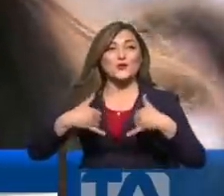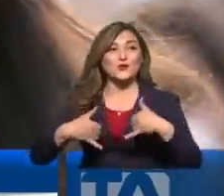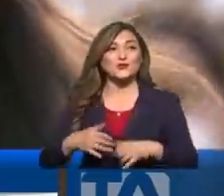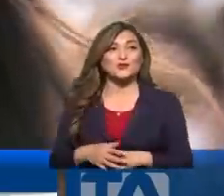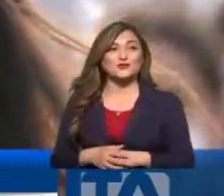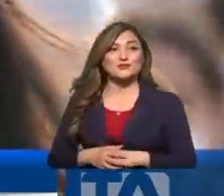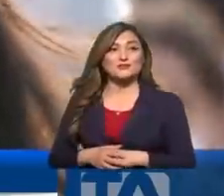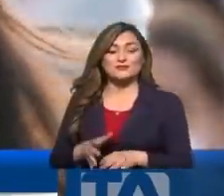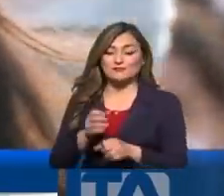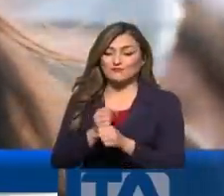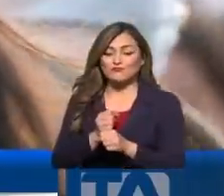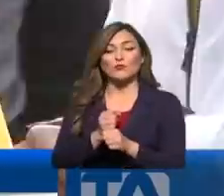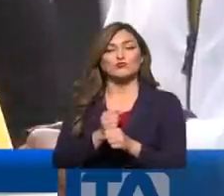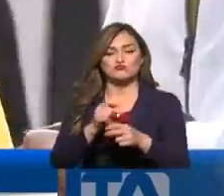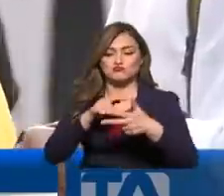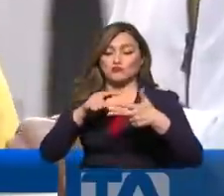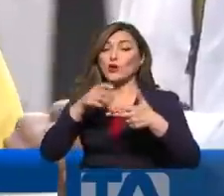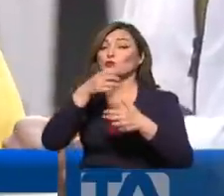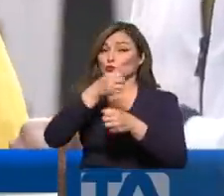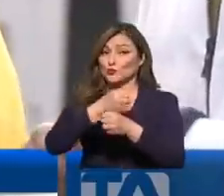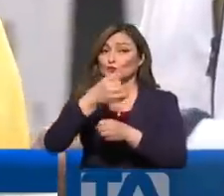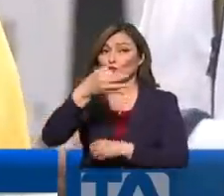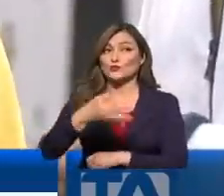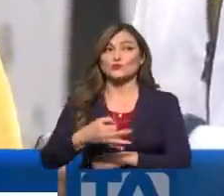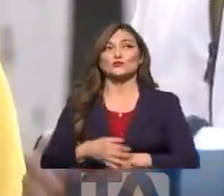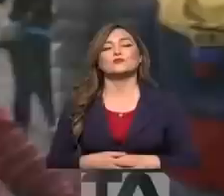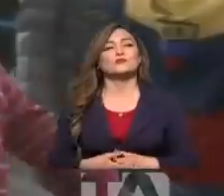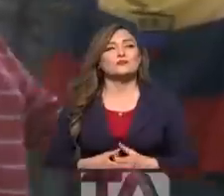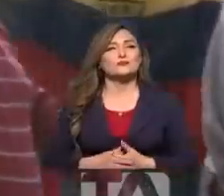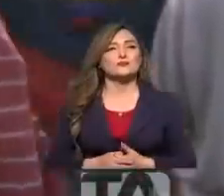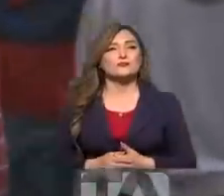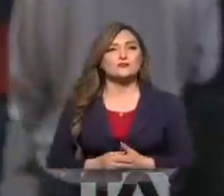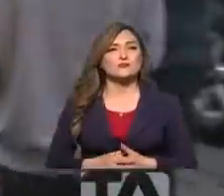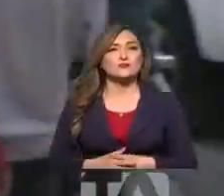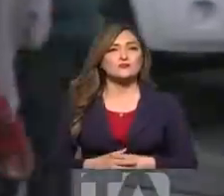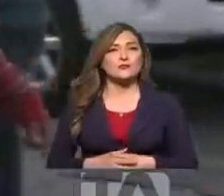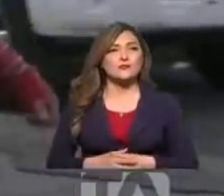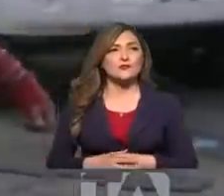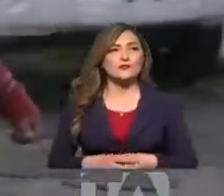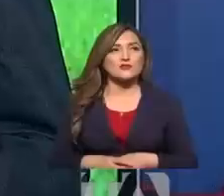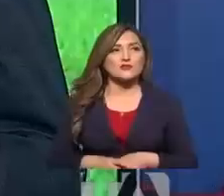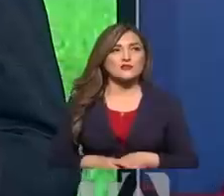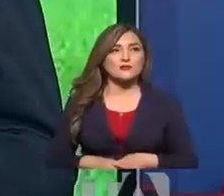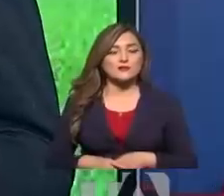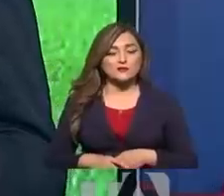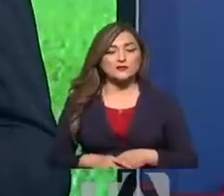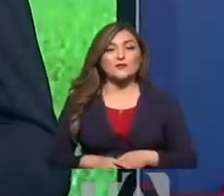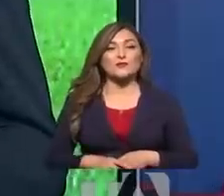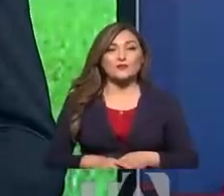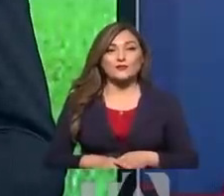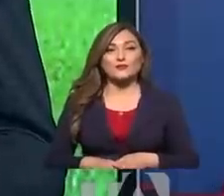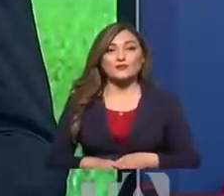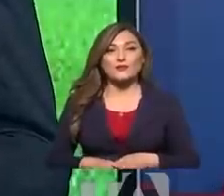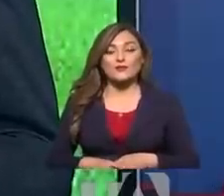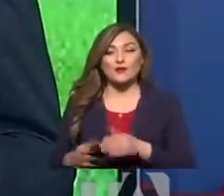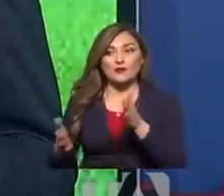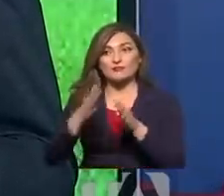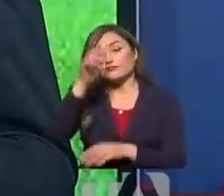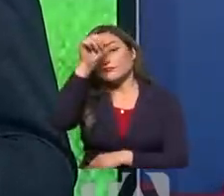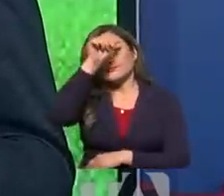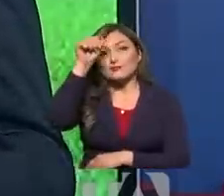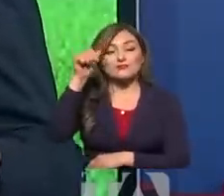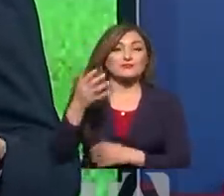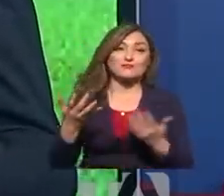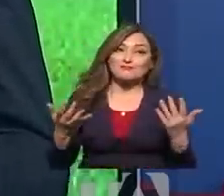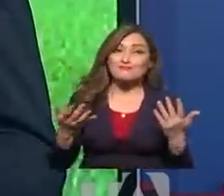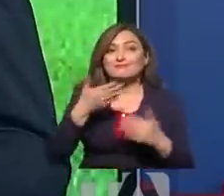sino que se lo hizo bajo medidas de bioseguridad. En Quito, Belén Merizalde, 24 horas. Y seguramente para el domingo frente a